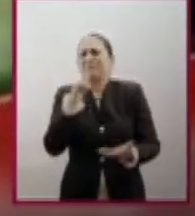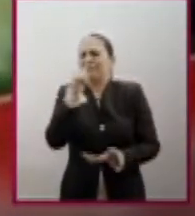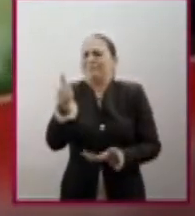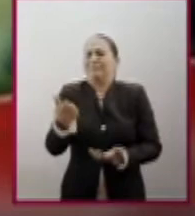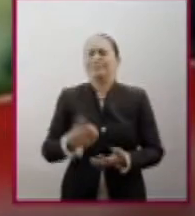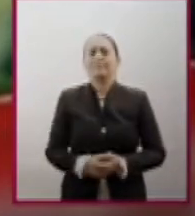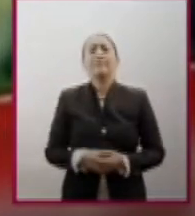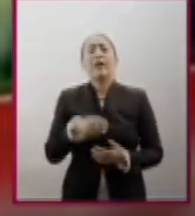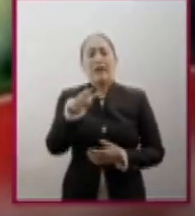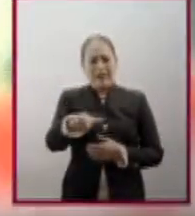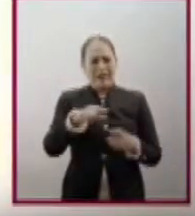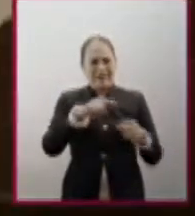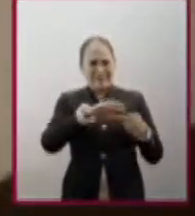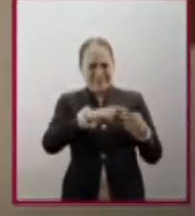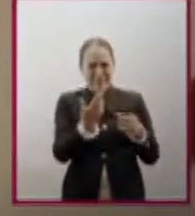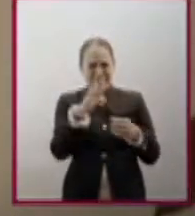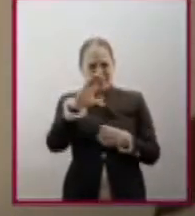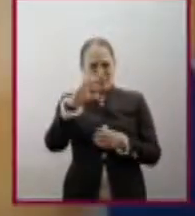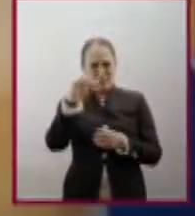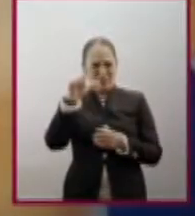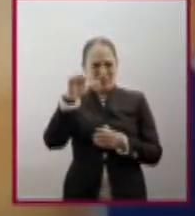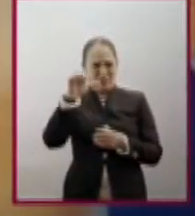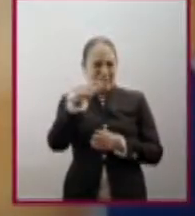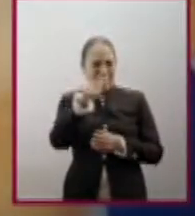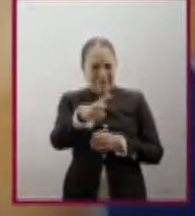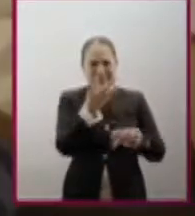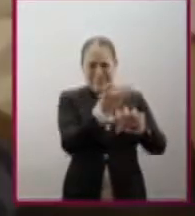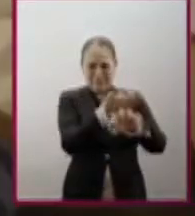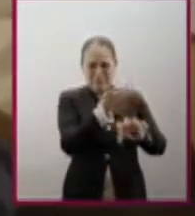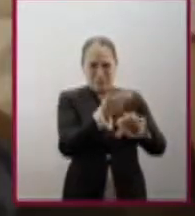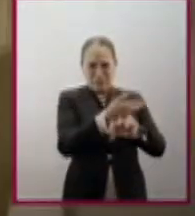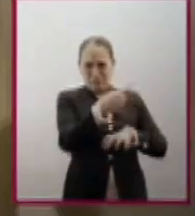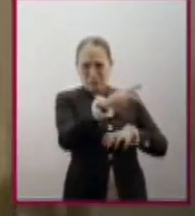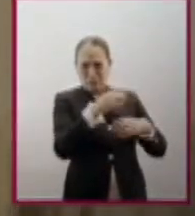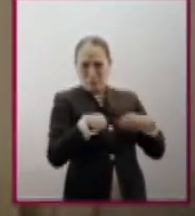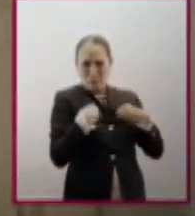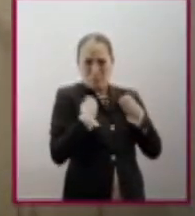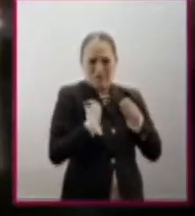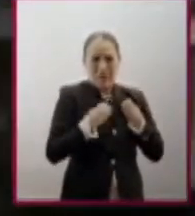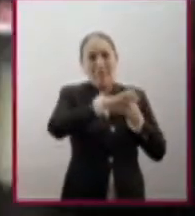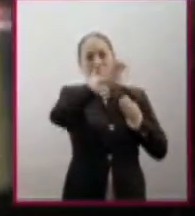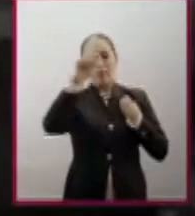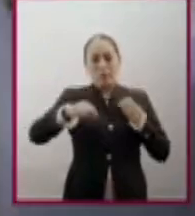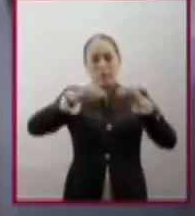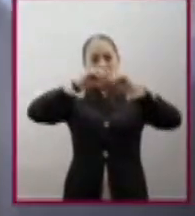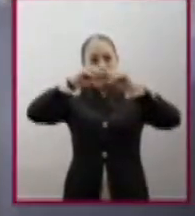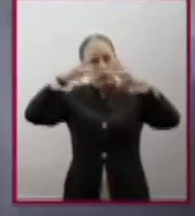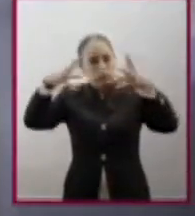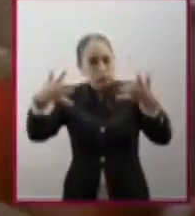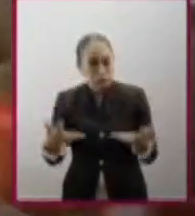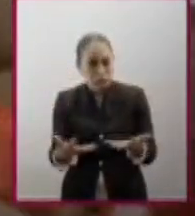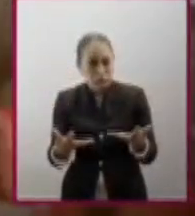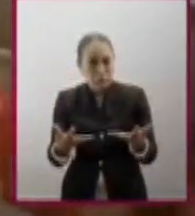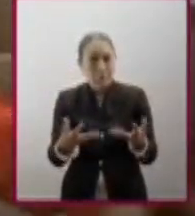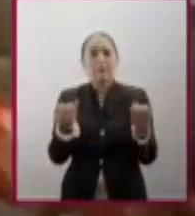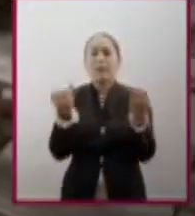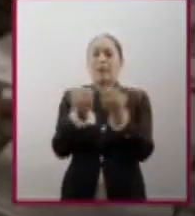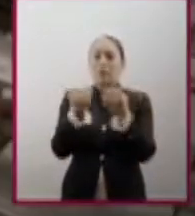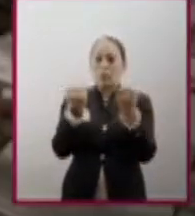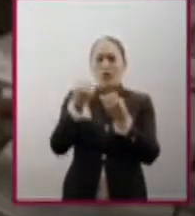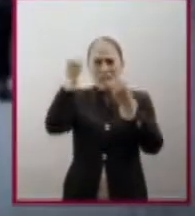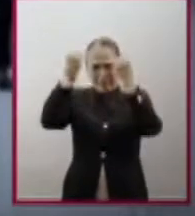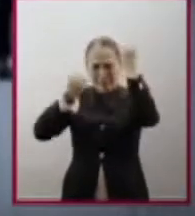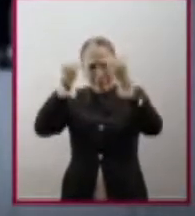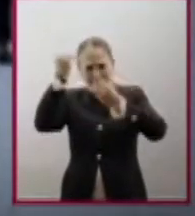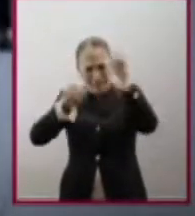La bebida de cola, el símbolo del estilo de vida estadounidense, acompañó la expansión del capitalismo y simbolizó la expansión de una serie